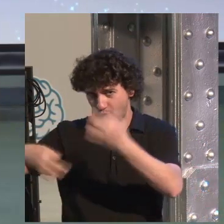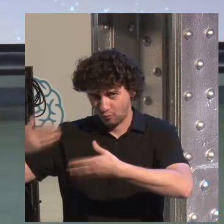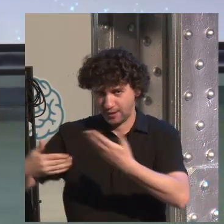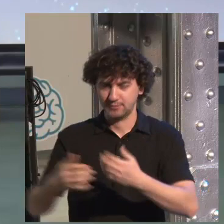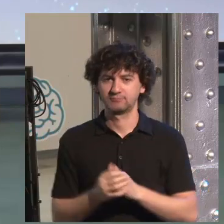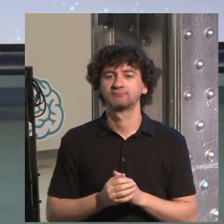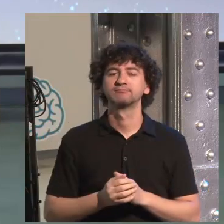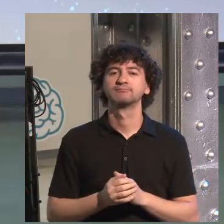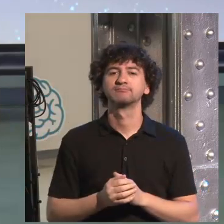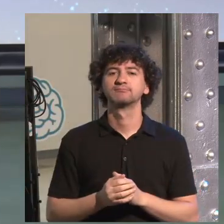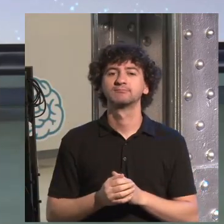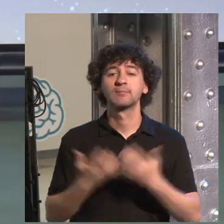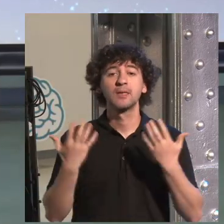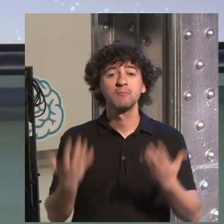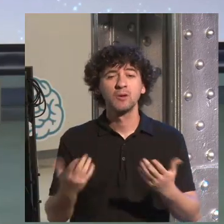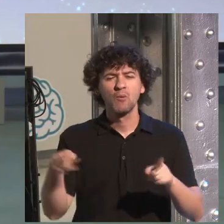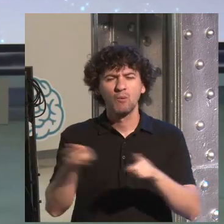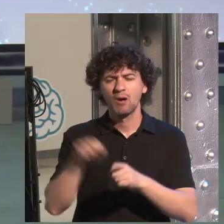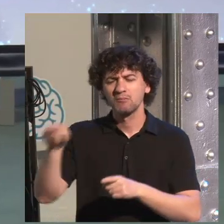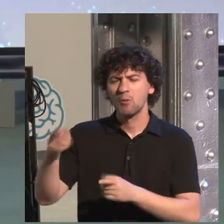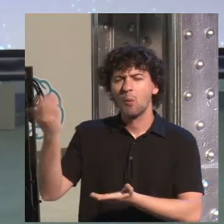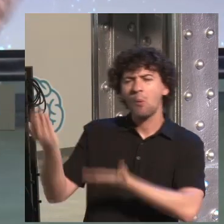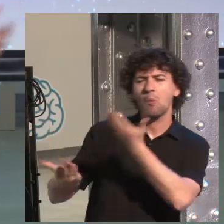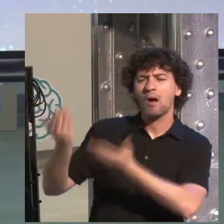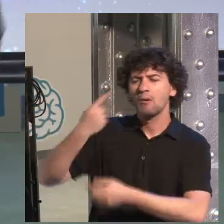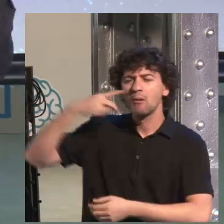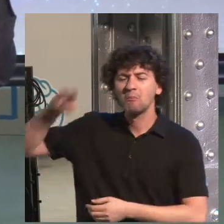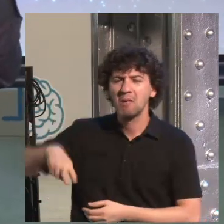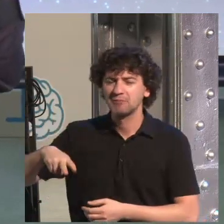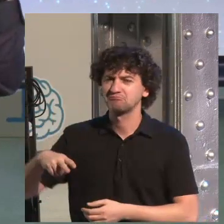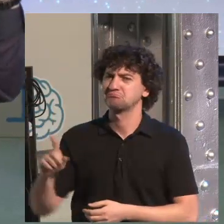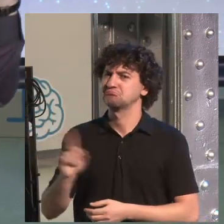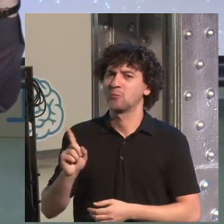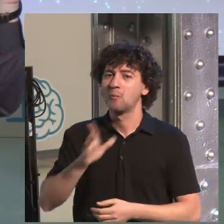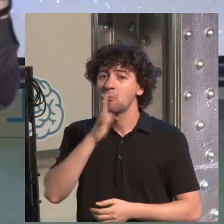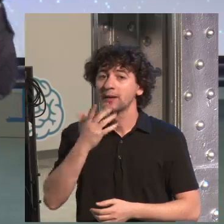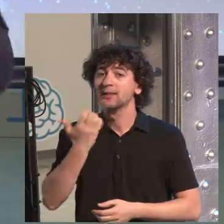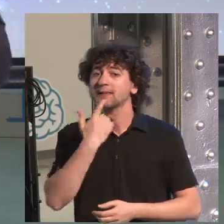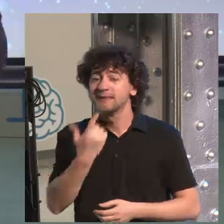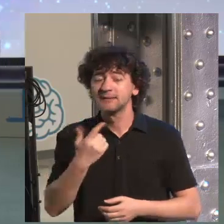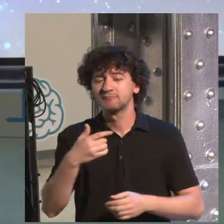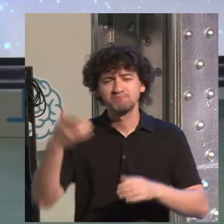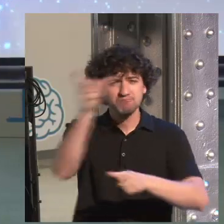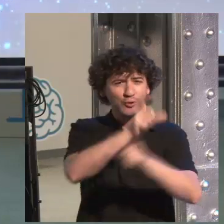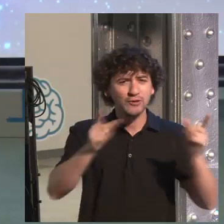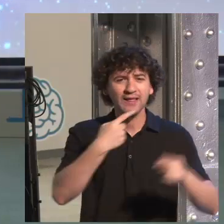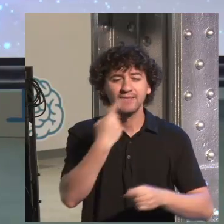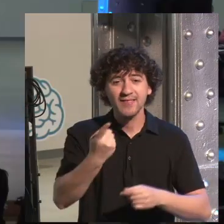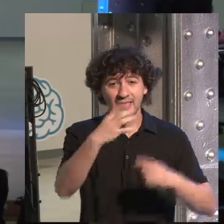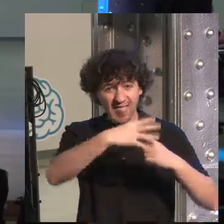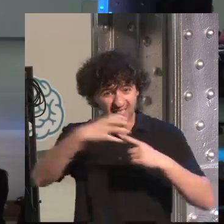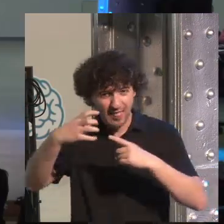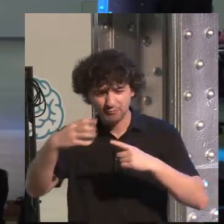pasa que no se las valora tanto, ¿no? La gente dice que lo que hay que conseguir es que todas estas células funcionen